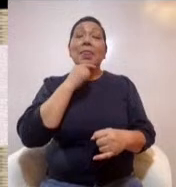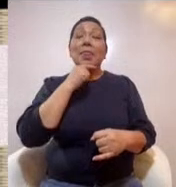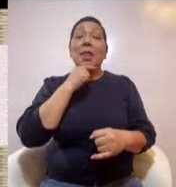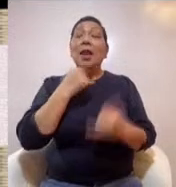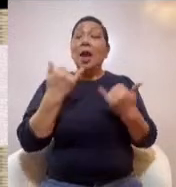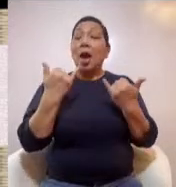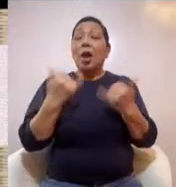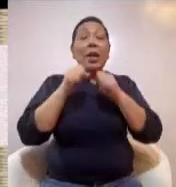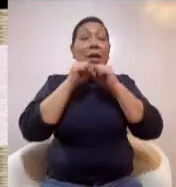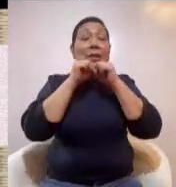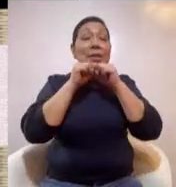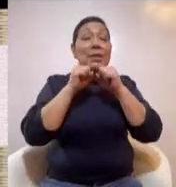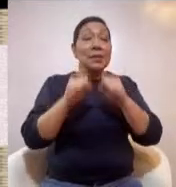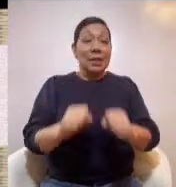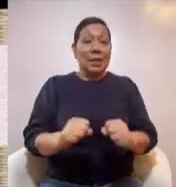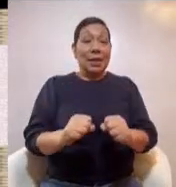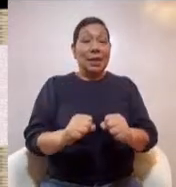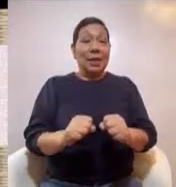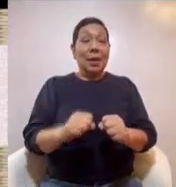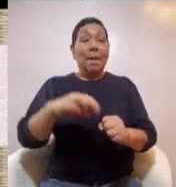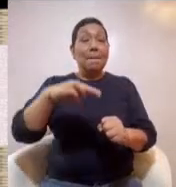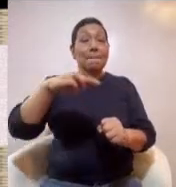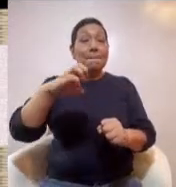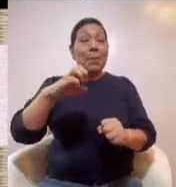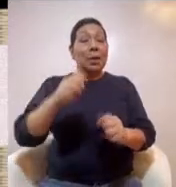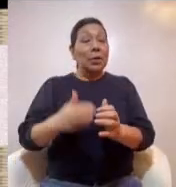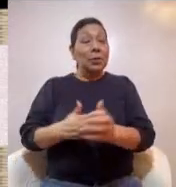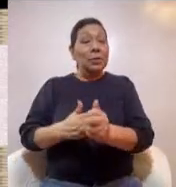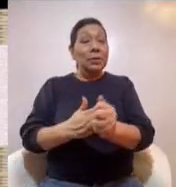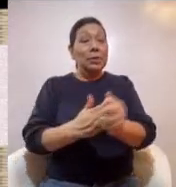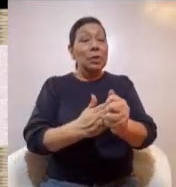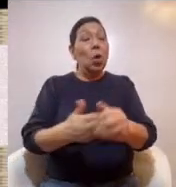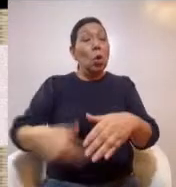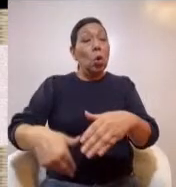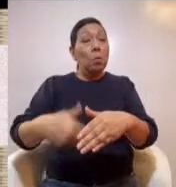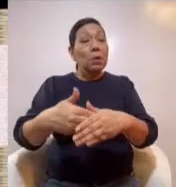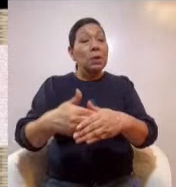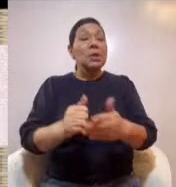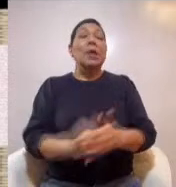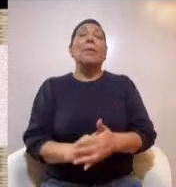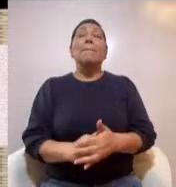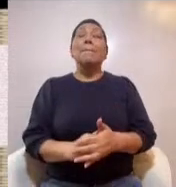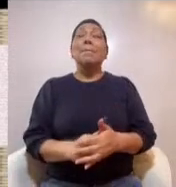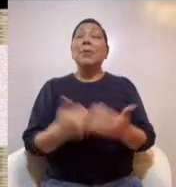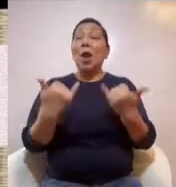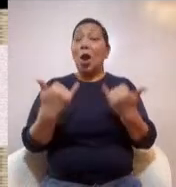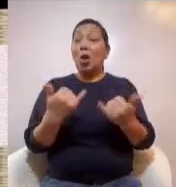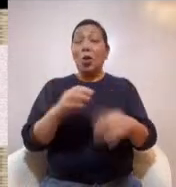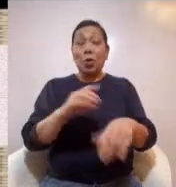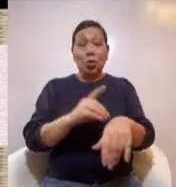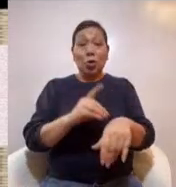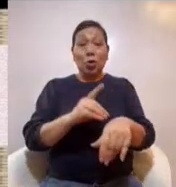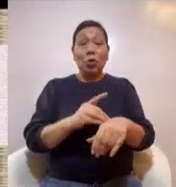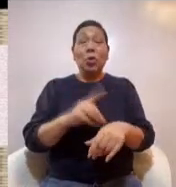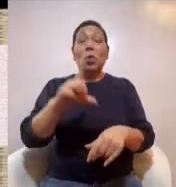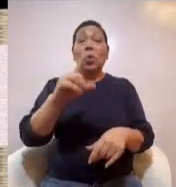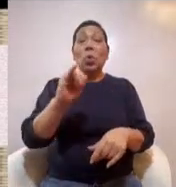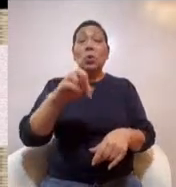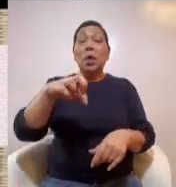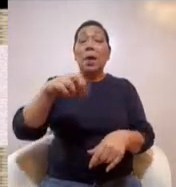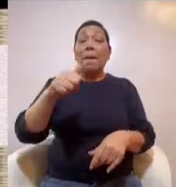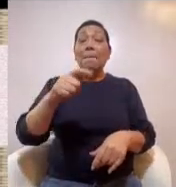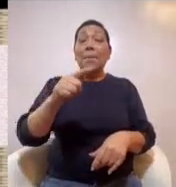de Mujeres y actual secretaria técnica del Mecanismo de Seguimiento de la Convención Belén do Pará. La doctora